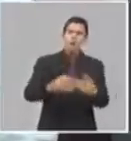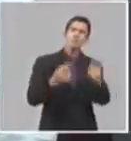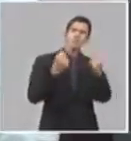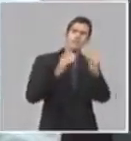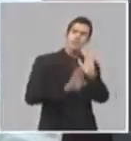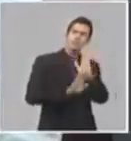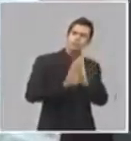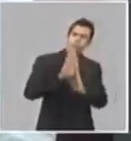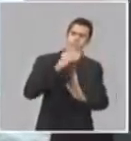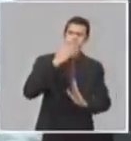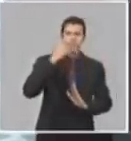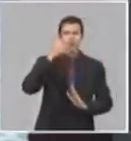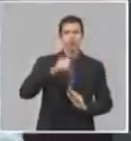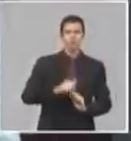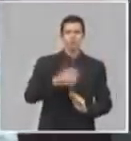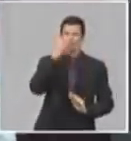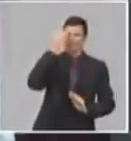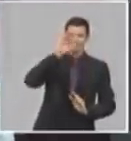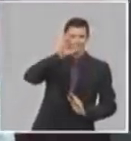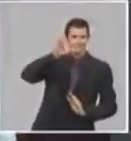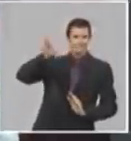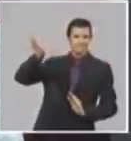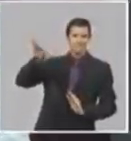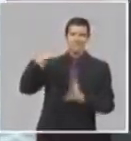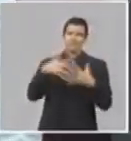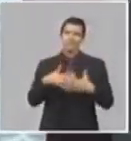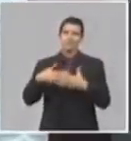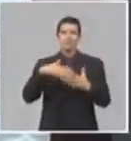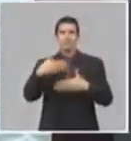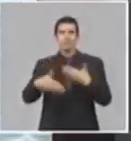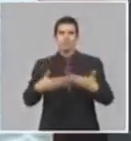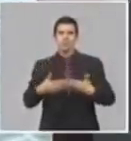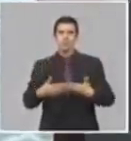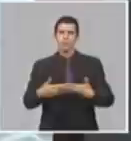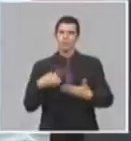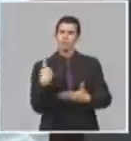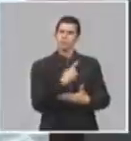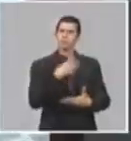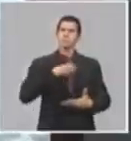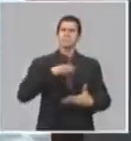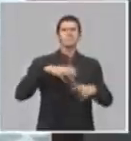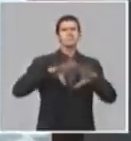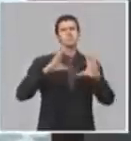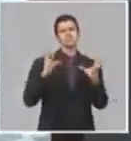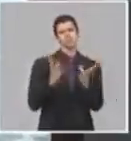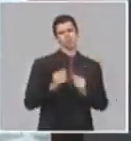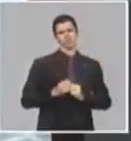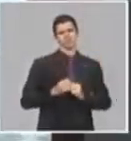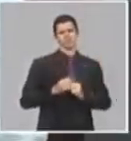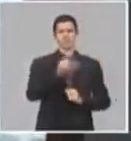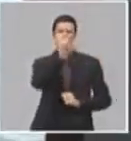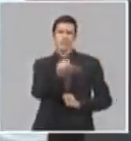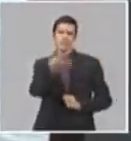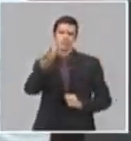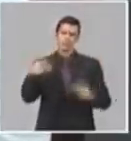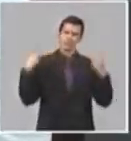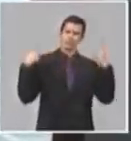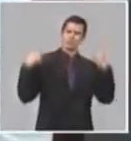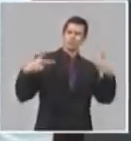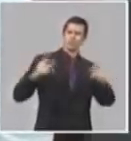importante, tenemos a las personas preparadas para ello, tenemos el capital humano y revolucionario preparado para ello.